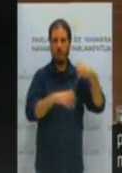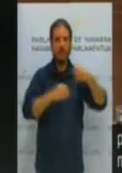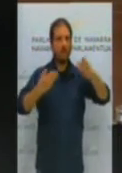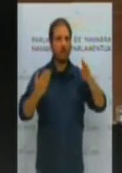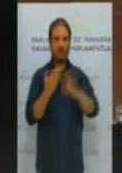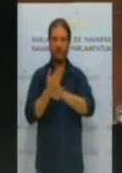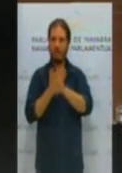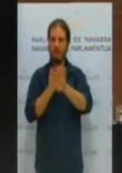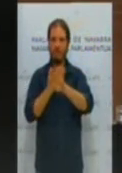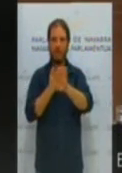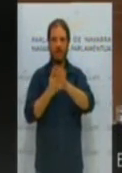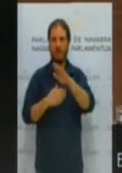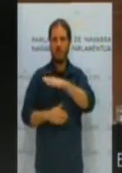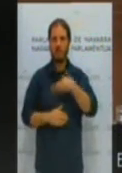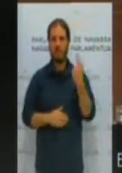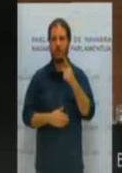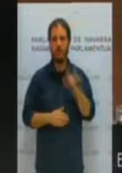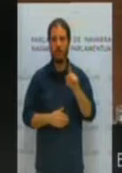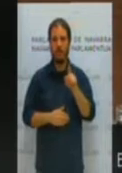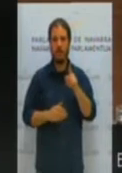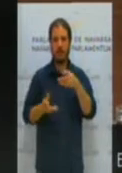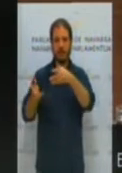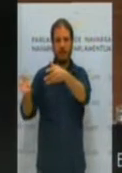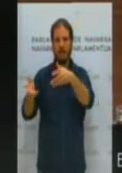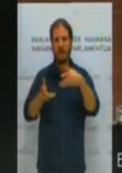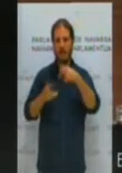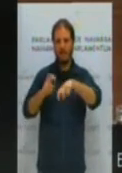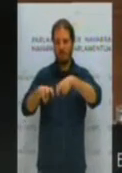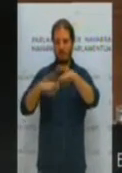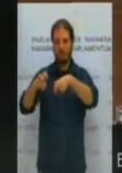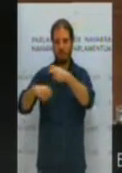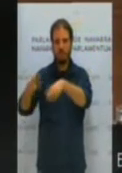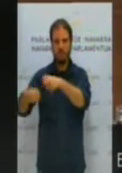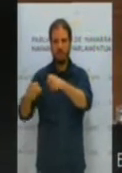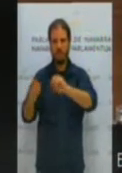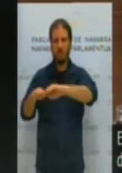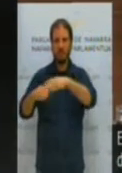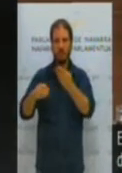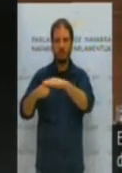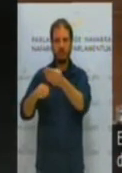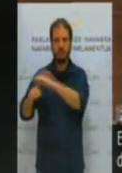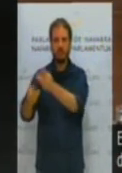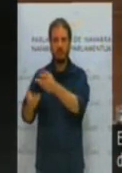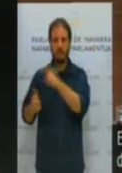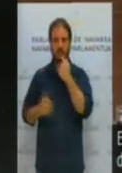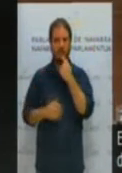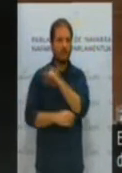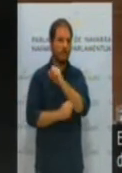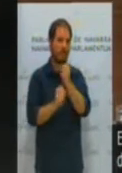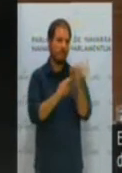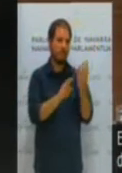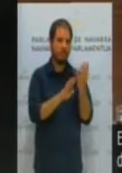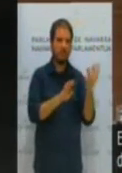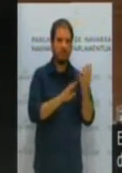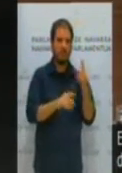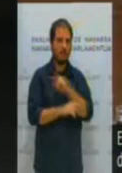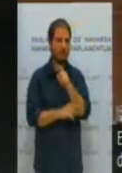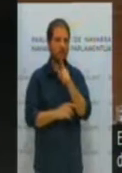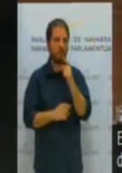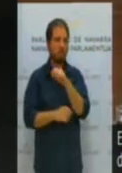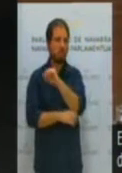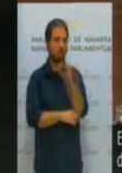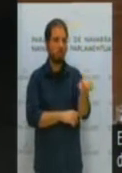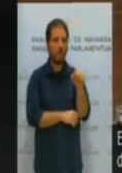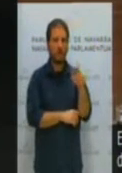Esa ha sido una de las quejas más numerosas y es una queja desatendida. No ha habido participación, no se ha atendido